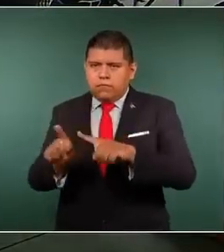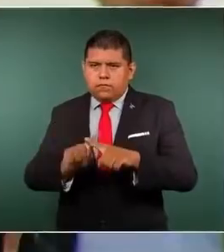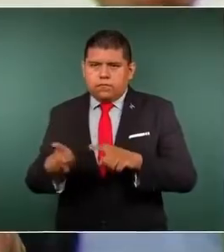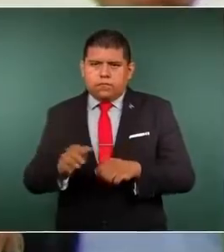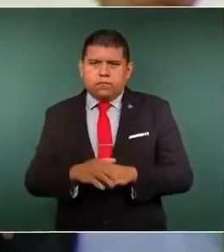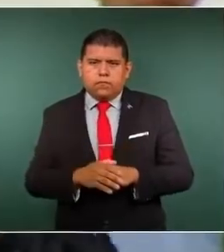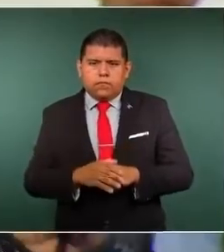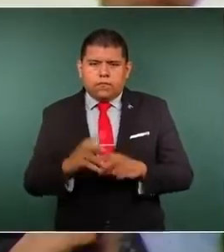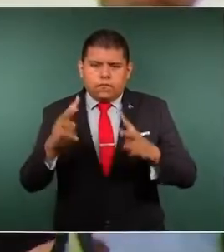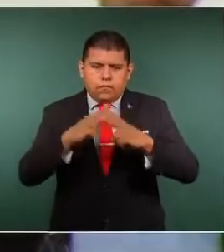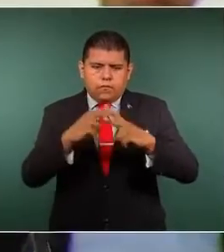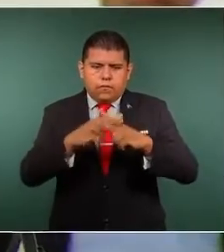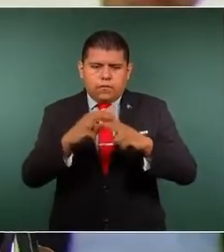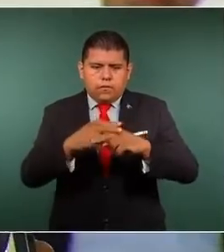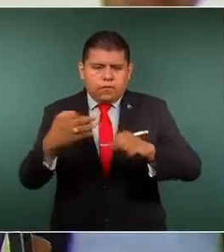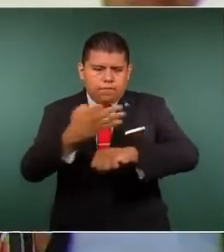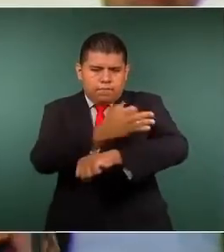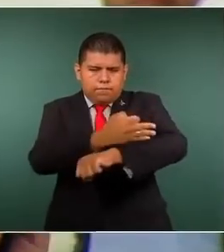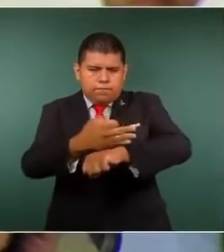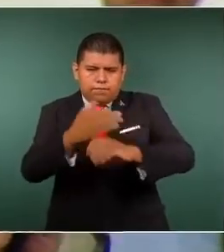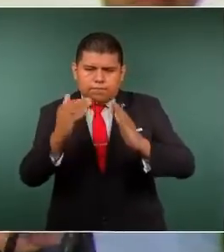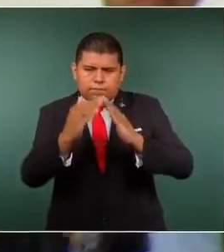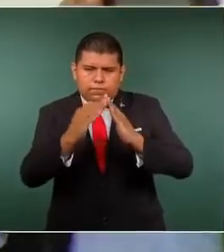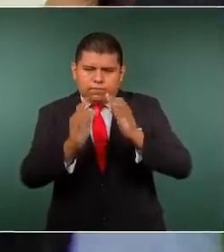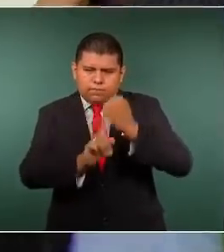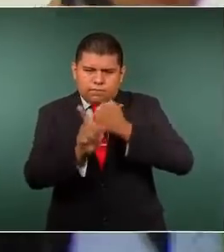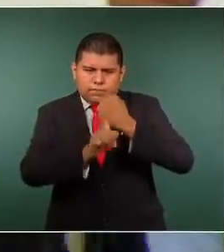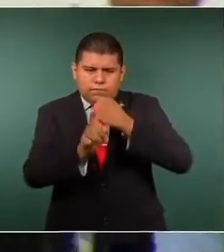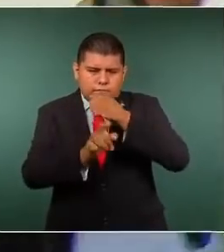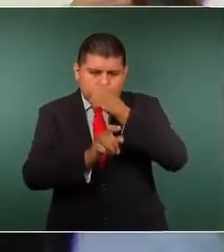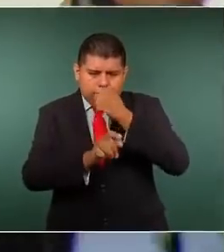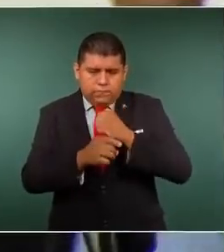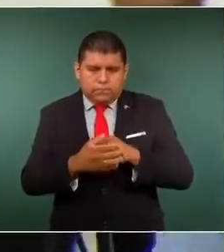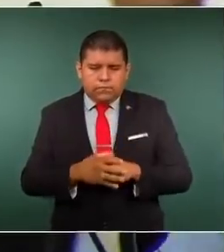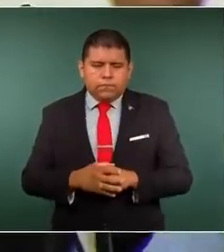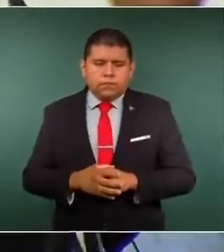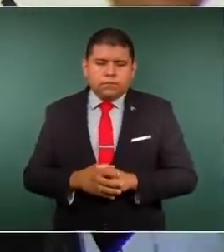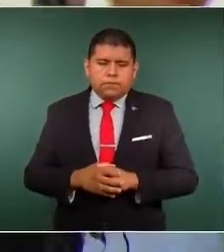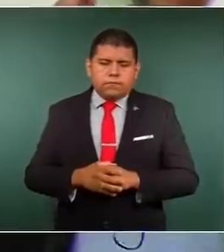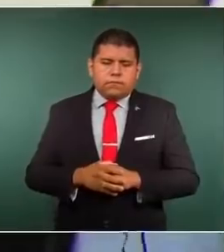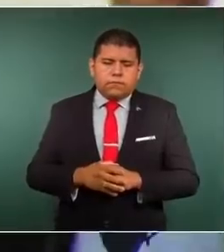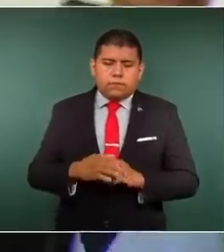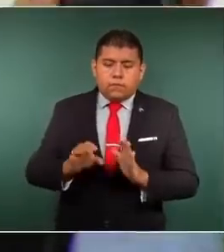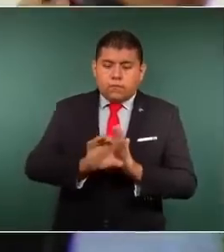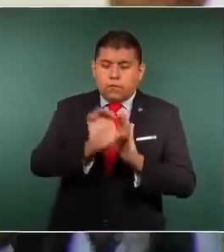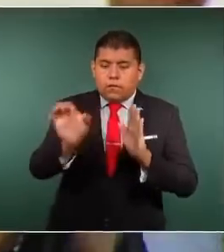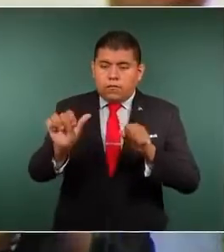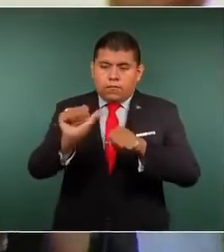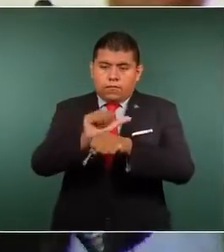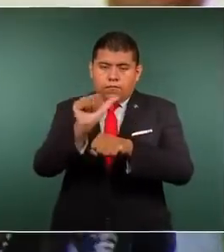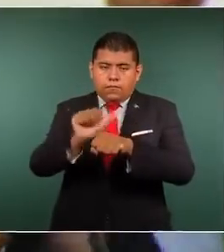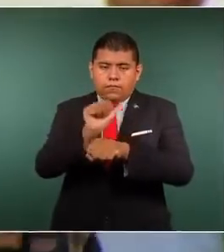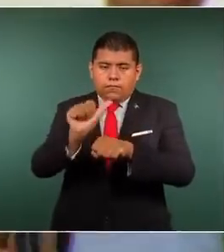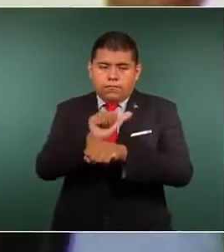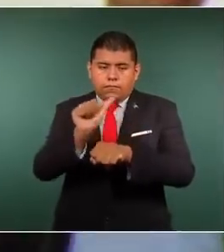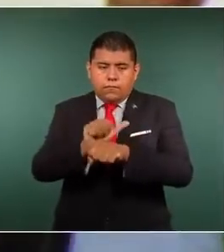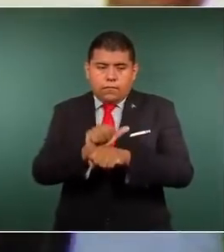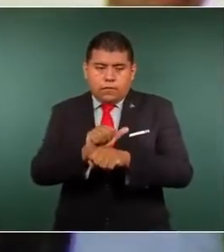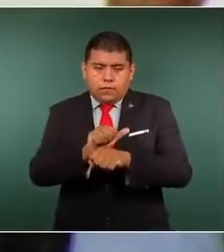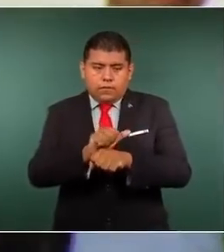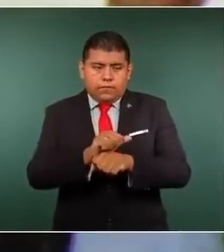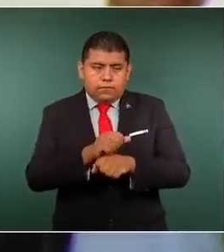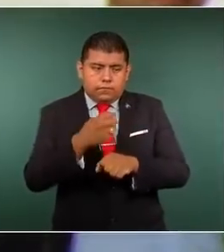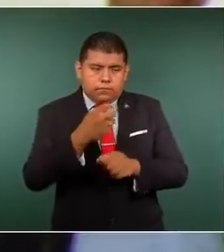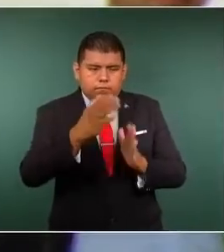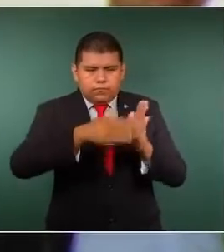violencia intrafamiliar feminicidios e incluso se pintó patrullas de manera diferente para identificar las que están dedicadas